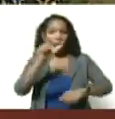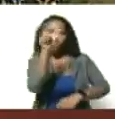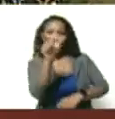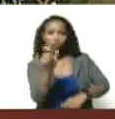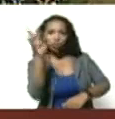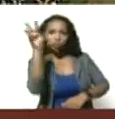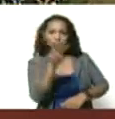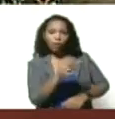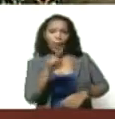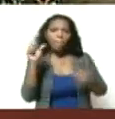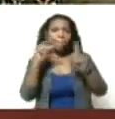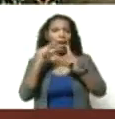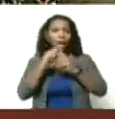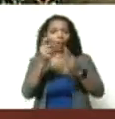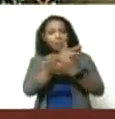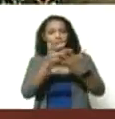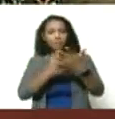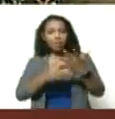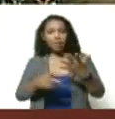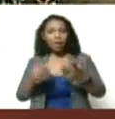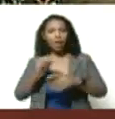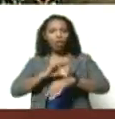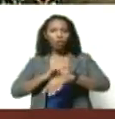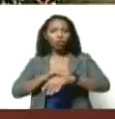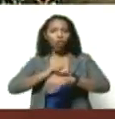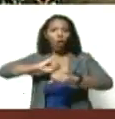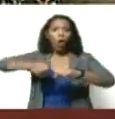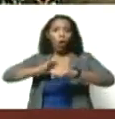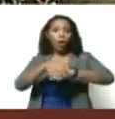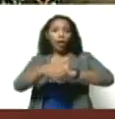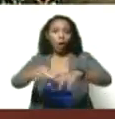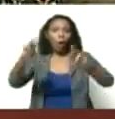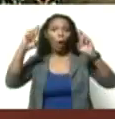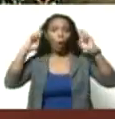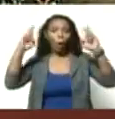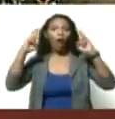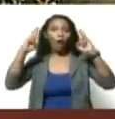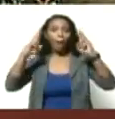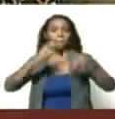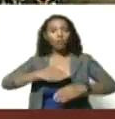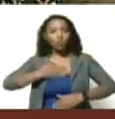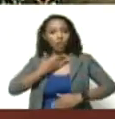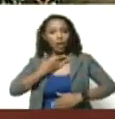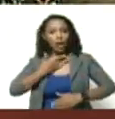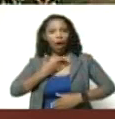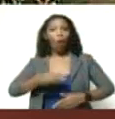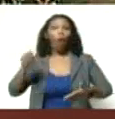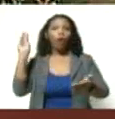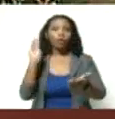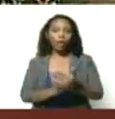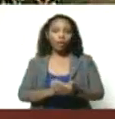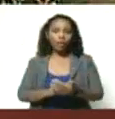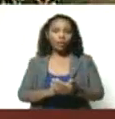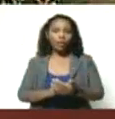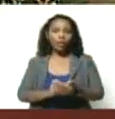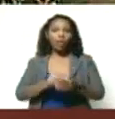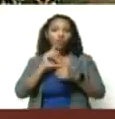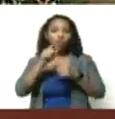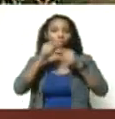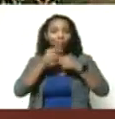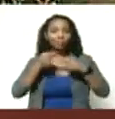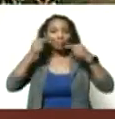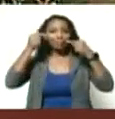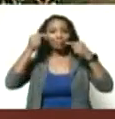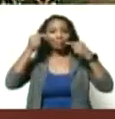Esequibo. Palabras textuales del doctor Jorge Rodríguez. Ojalá pudiera aparecer nuevamente tu